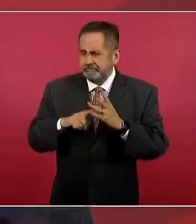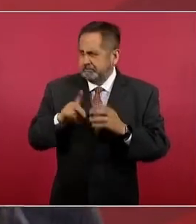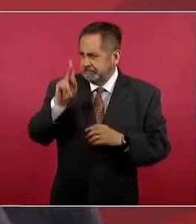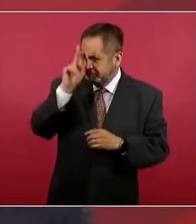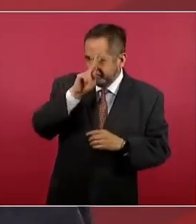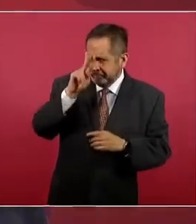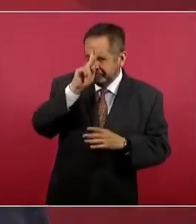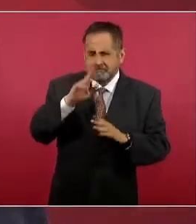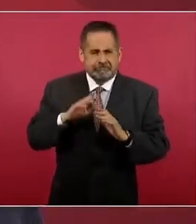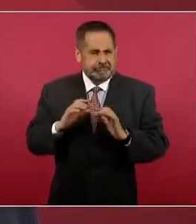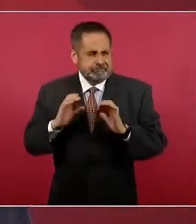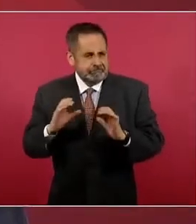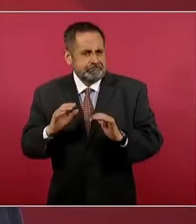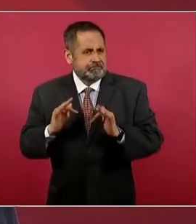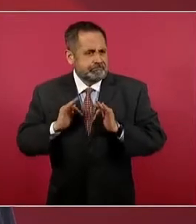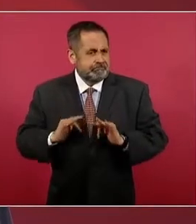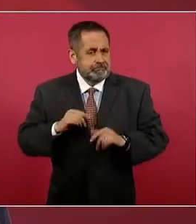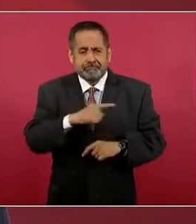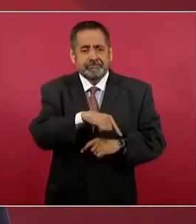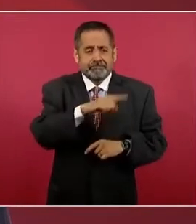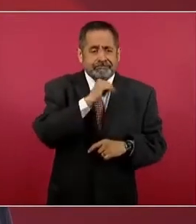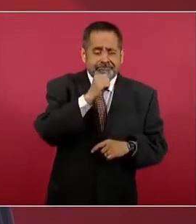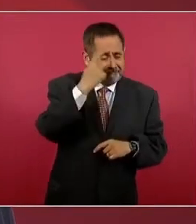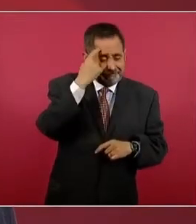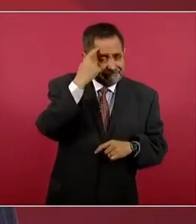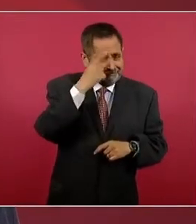sensatez, con tranquilidad.